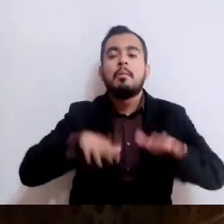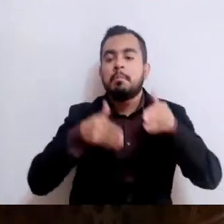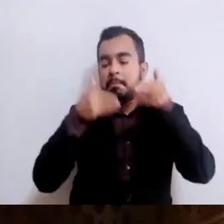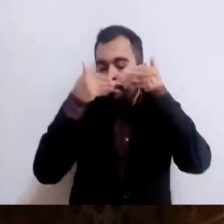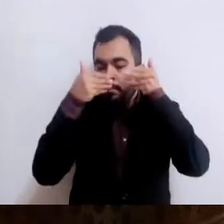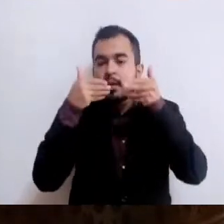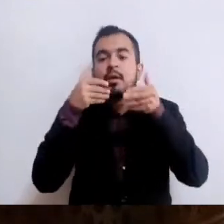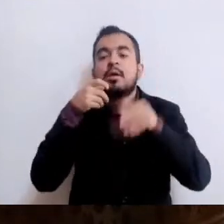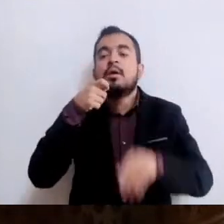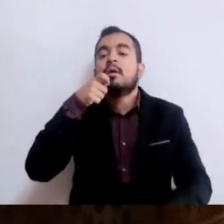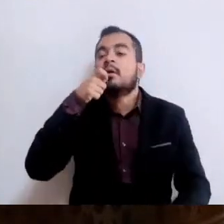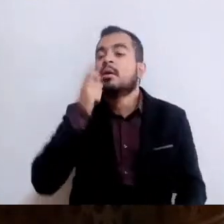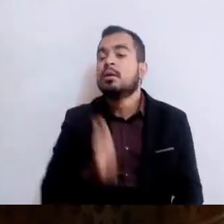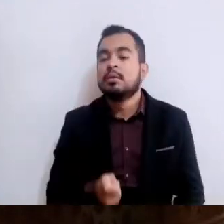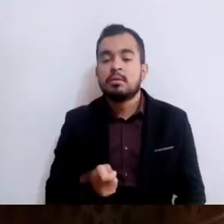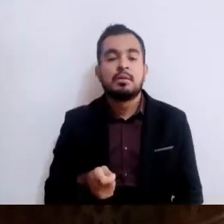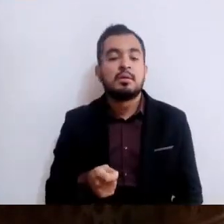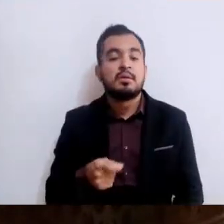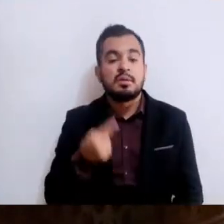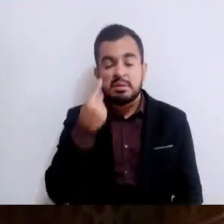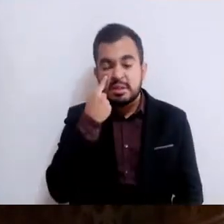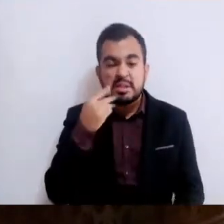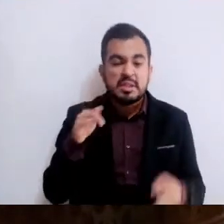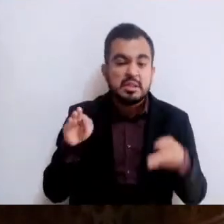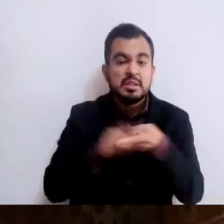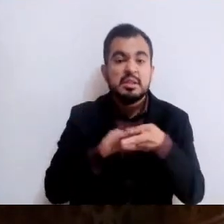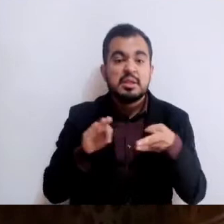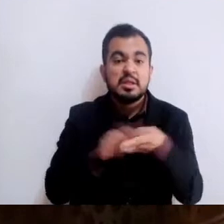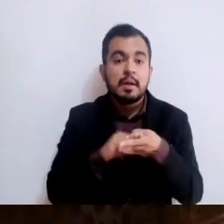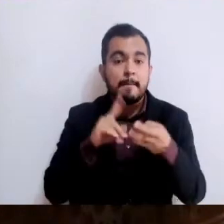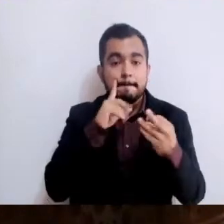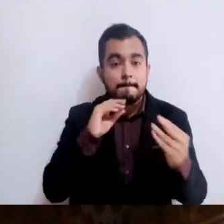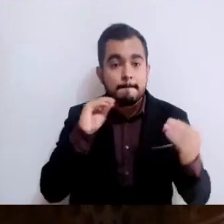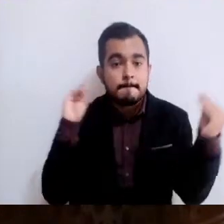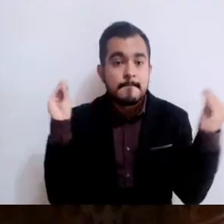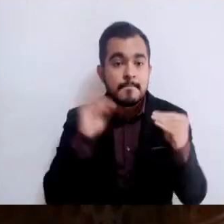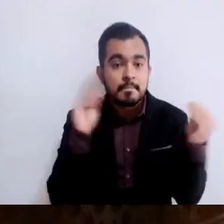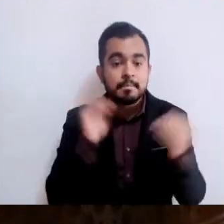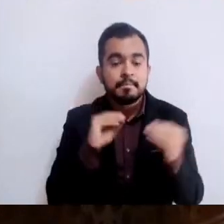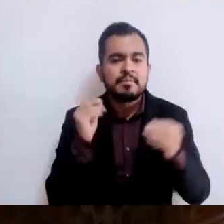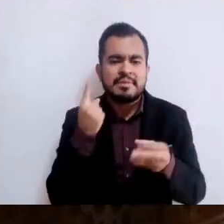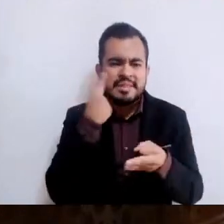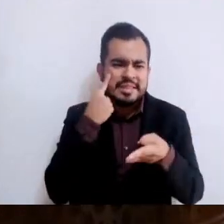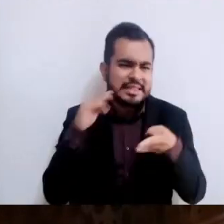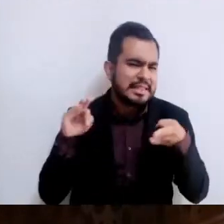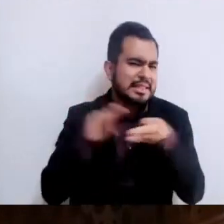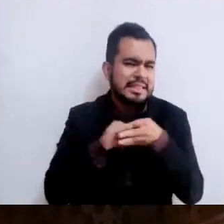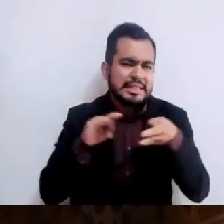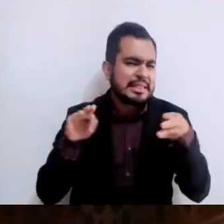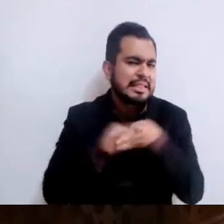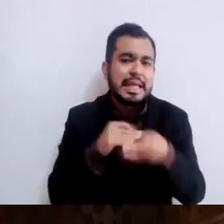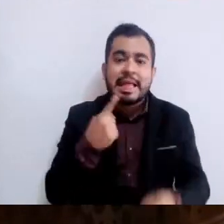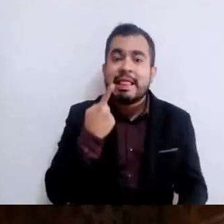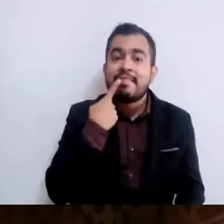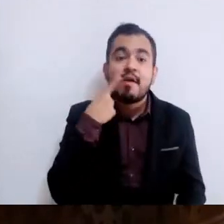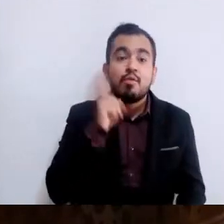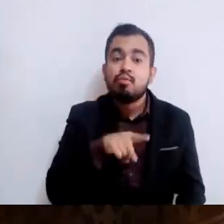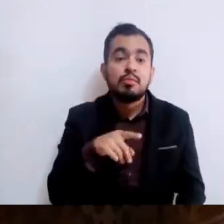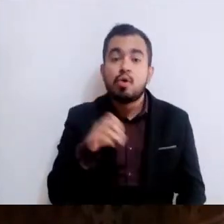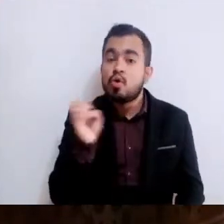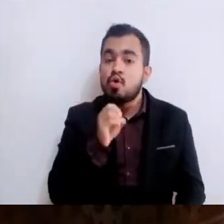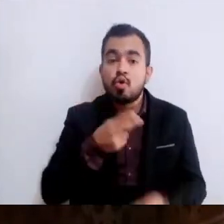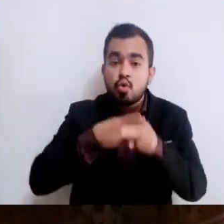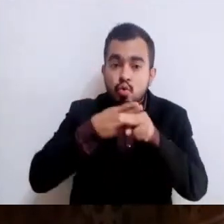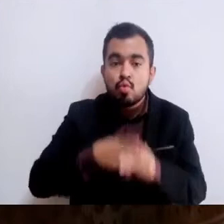condenas mediante el permanente litigio, presentando constantemente denuncias de incumplimiento o